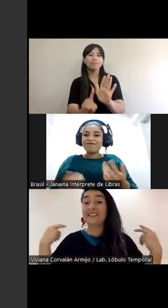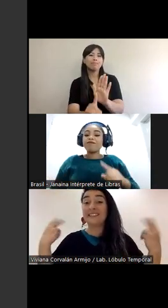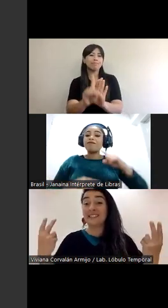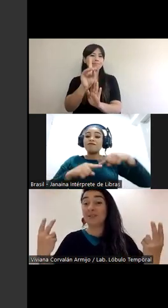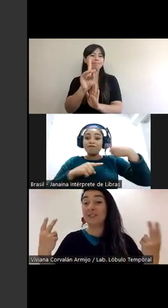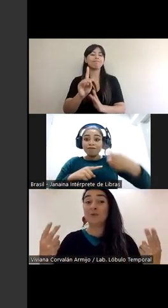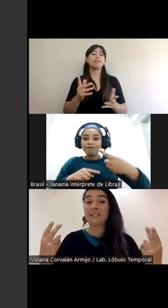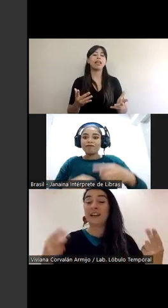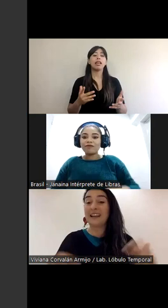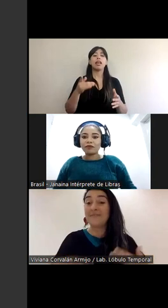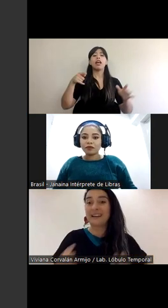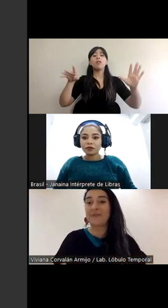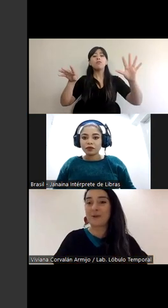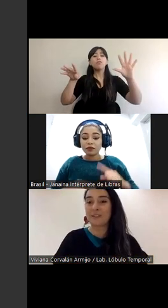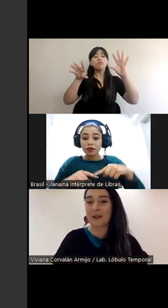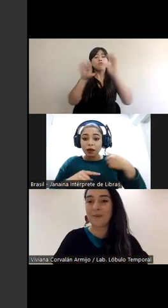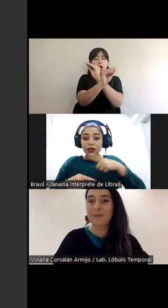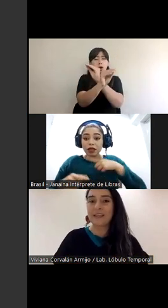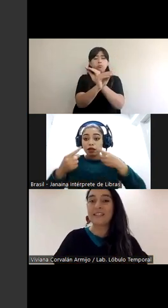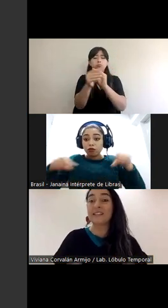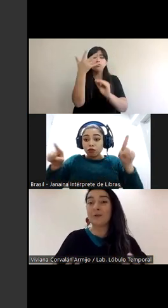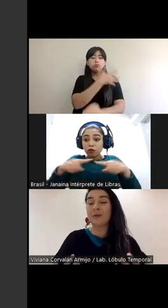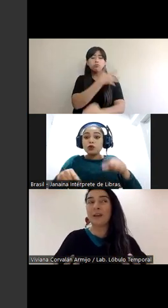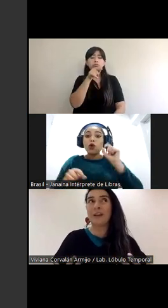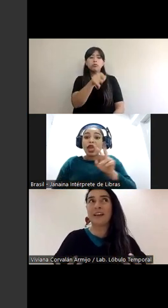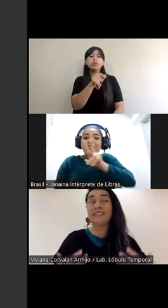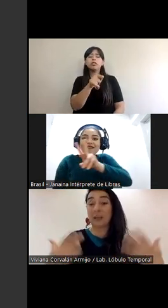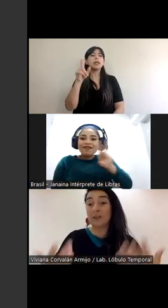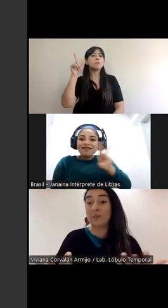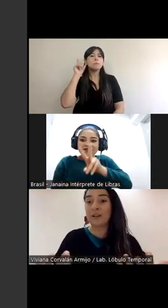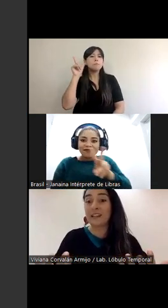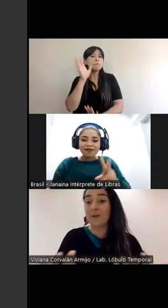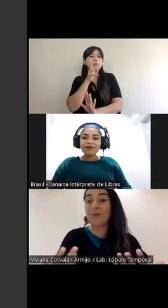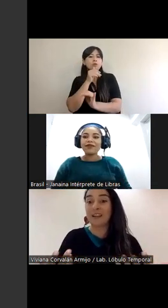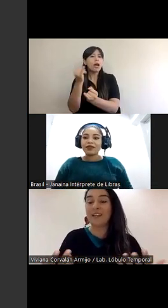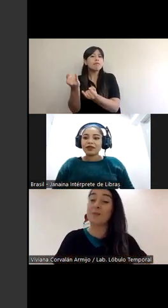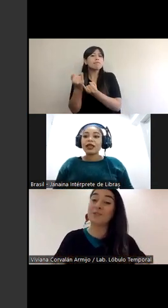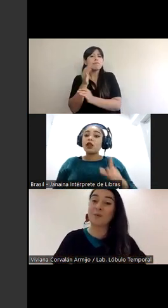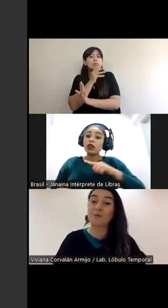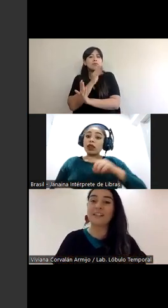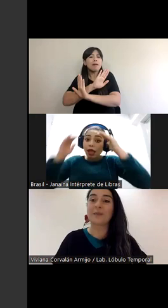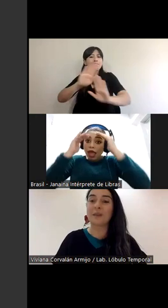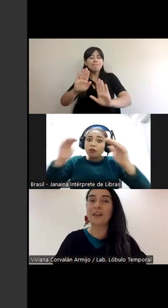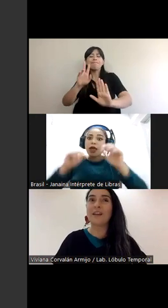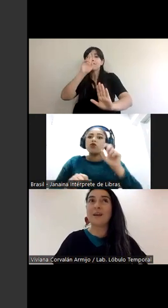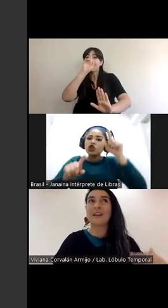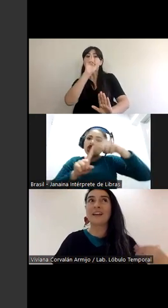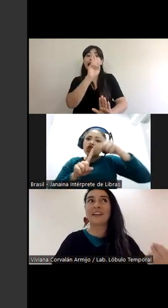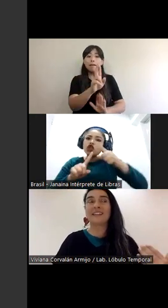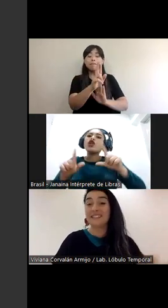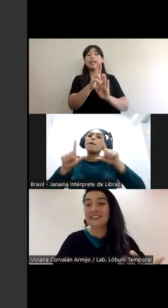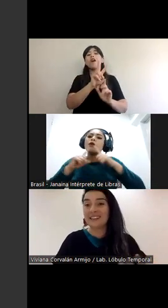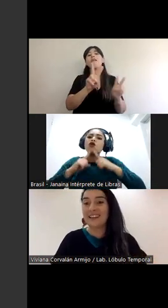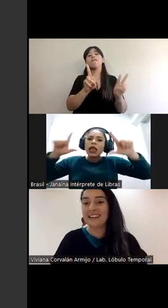y que estaba en silencio, sin música, es vernáculo visual. Y sentimos ese respeto por ese lenguaje y no le pusimos música también para